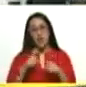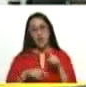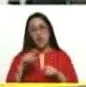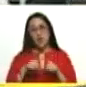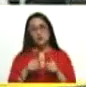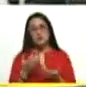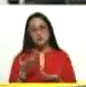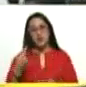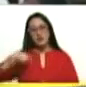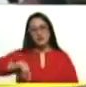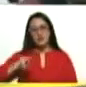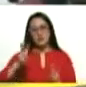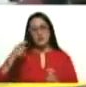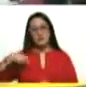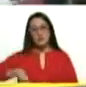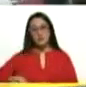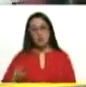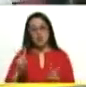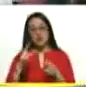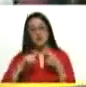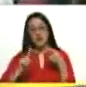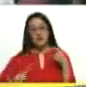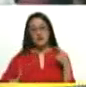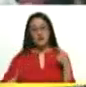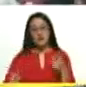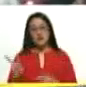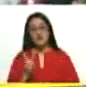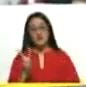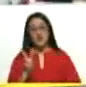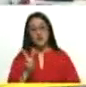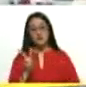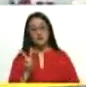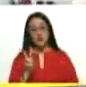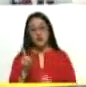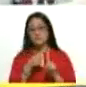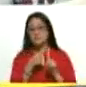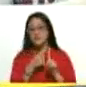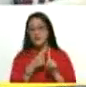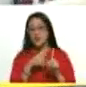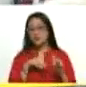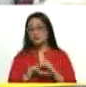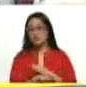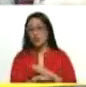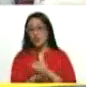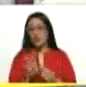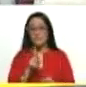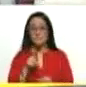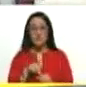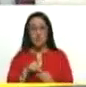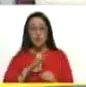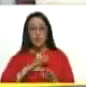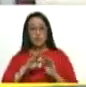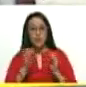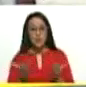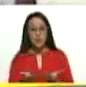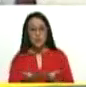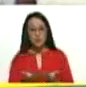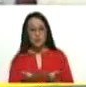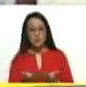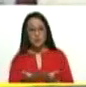para la inversión. En materia energética, Venezuela, como primera reserva de petróleo del mundo y